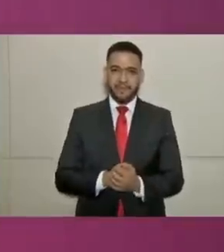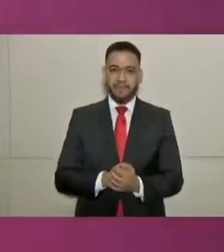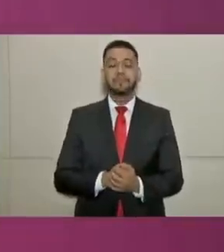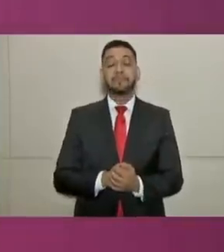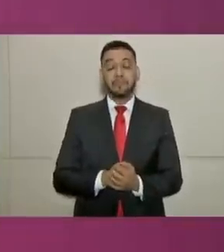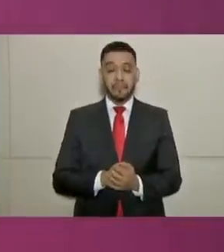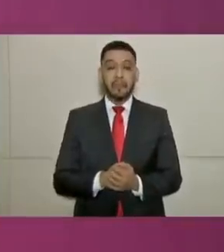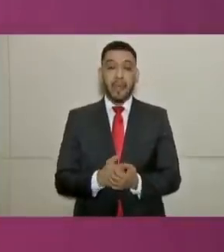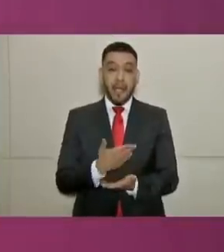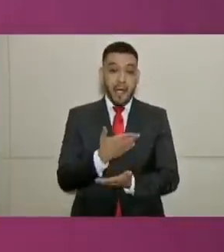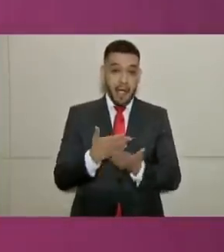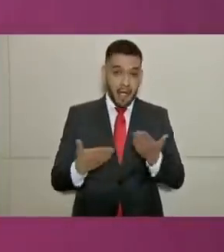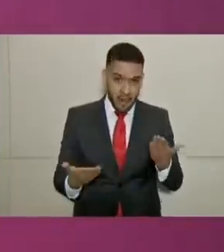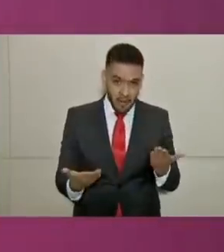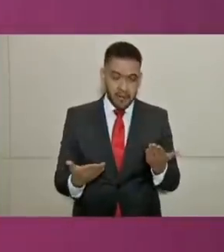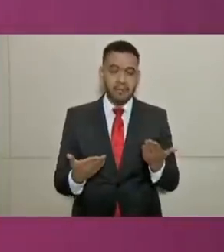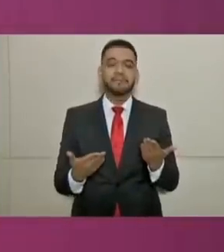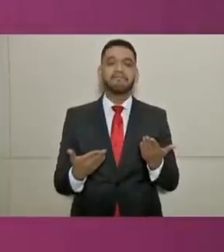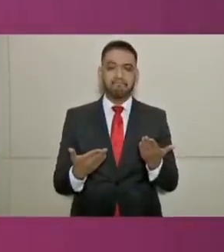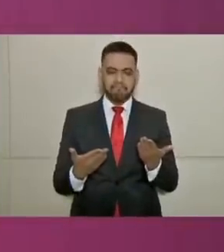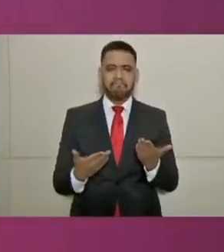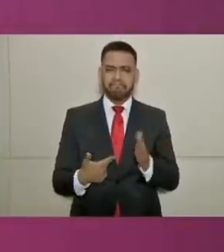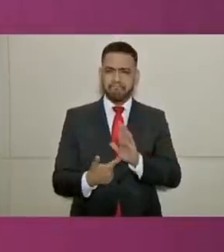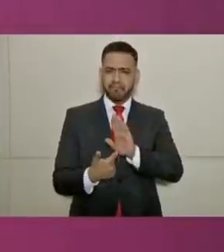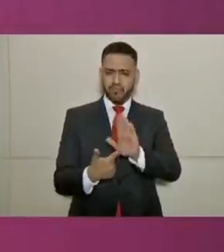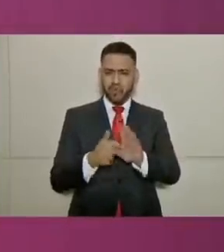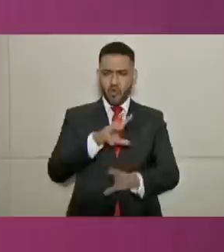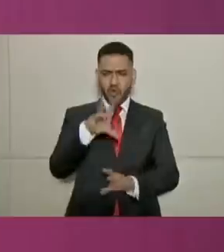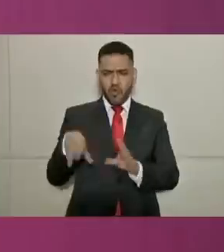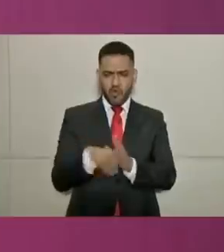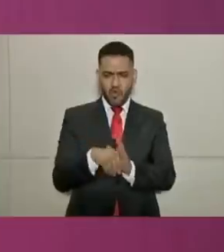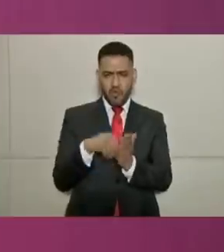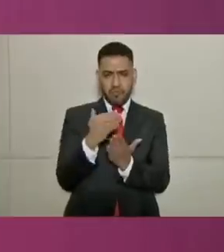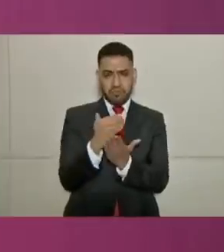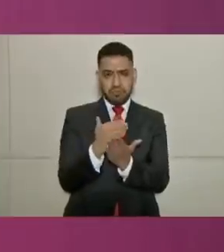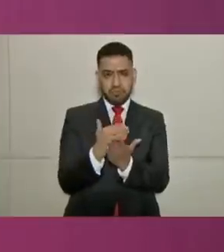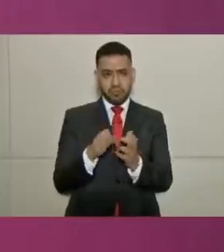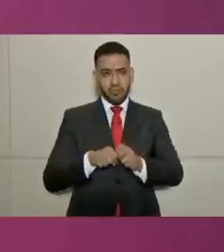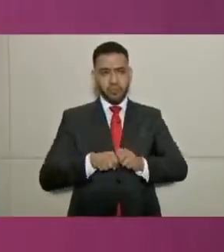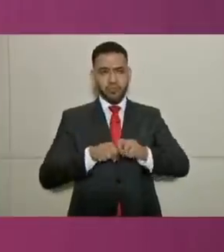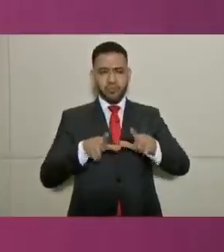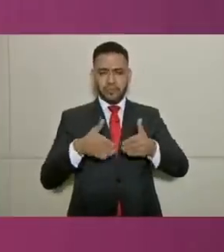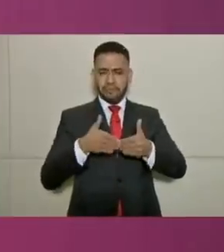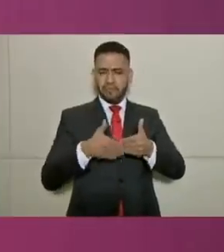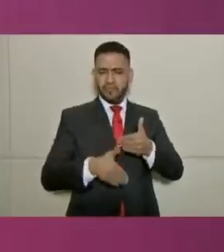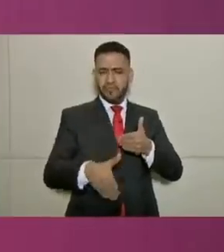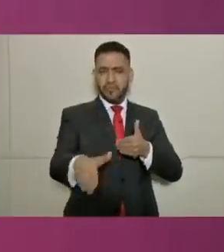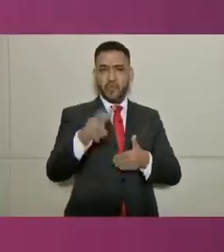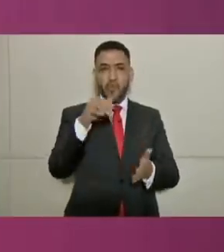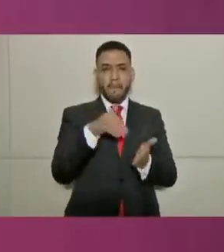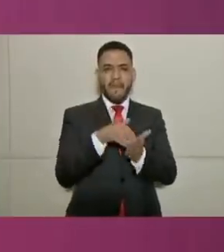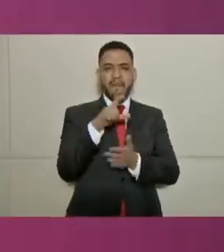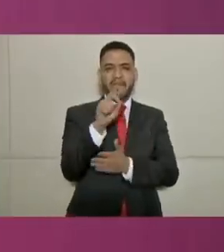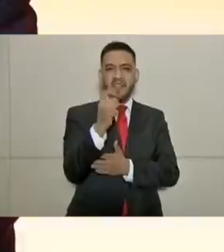Ahora se hace extensivo hasta el